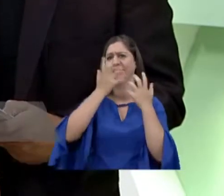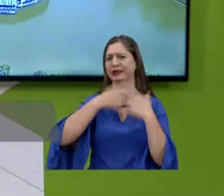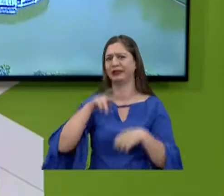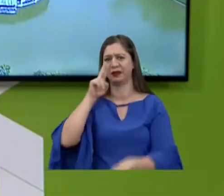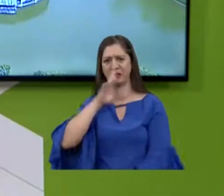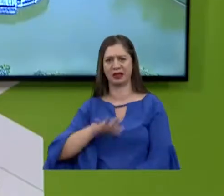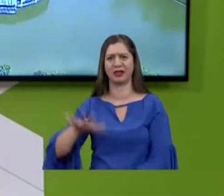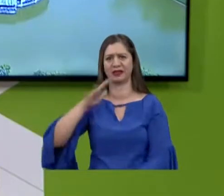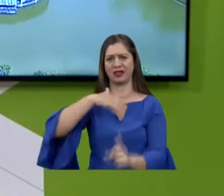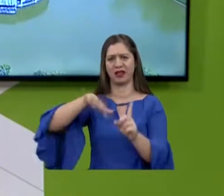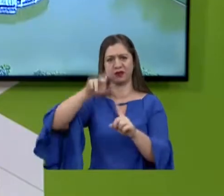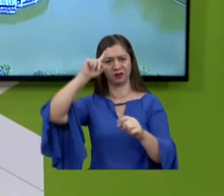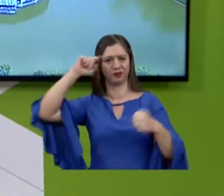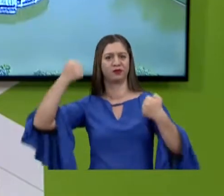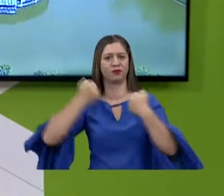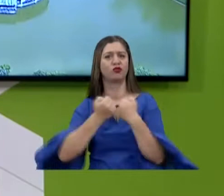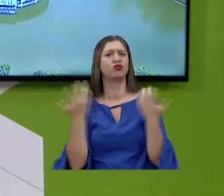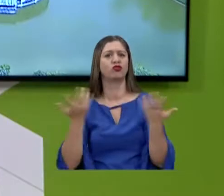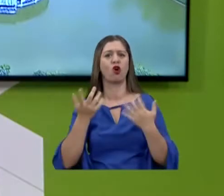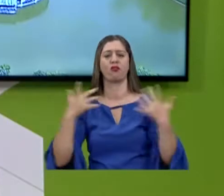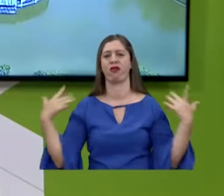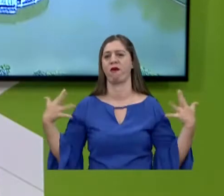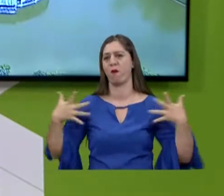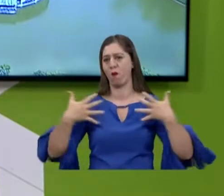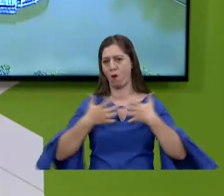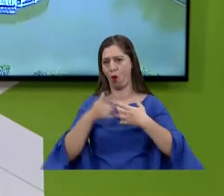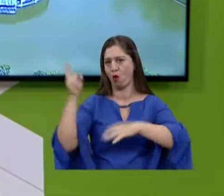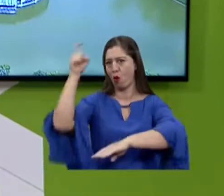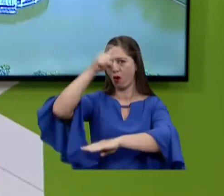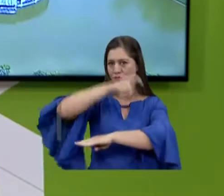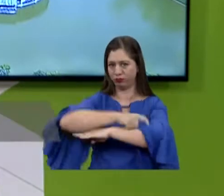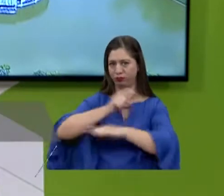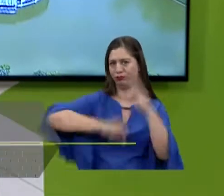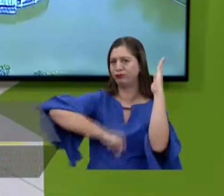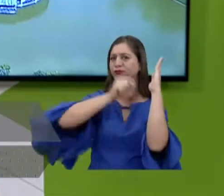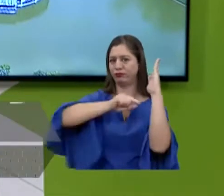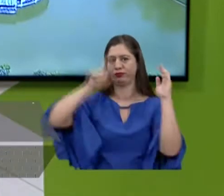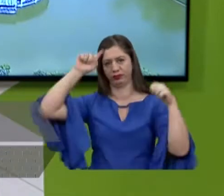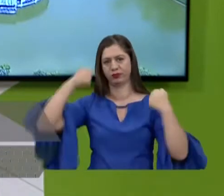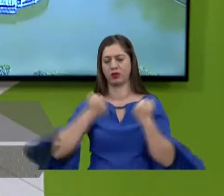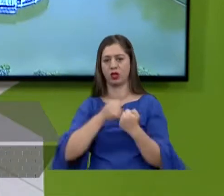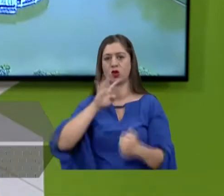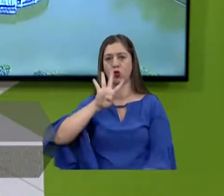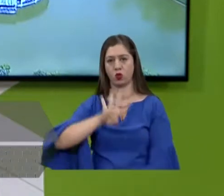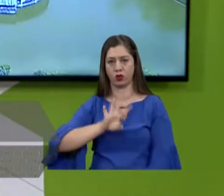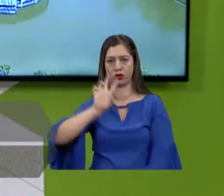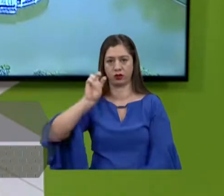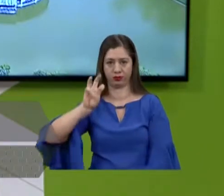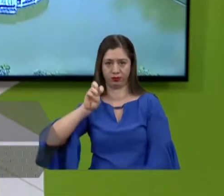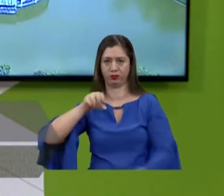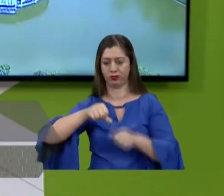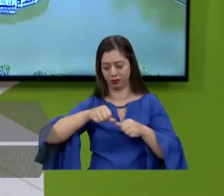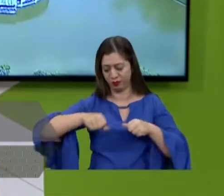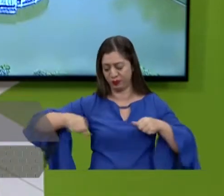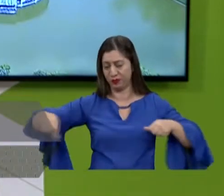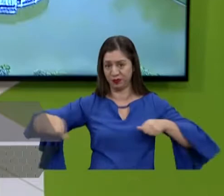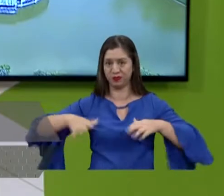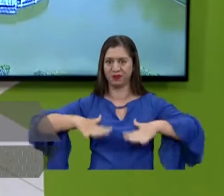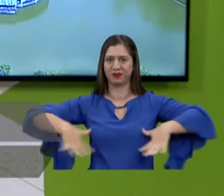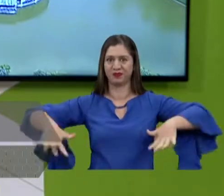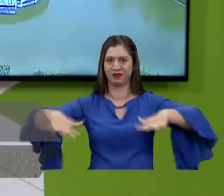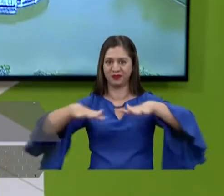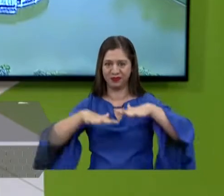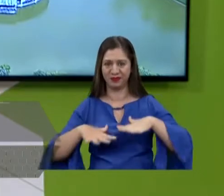Ambiental. La alianza se firmó en Mocoa, Putumayo, y busca salvar más de 48 millones de hectáreas de biodiversidad y